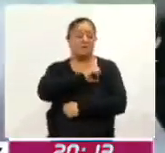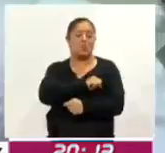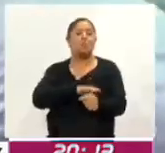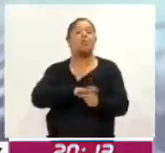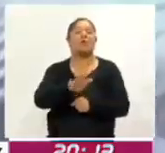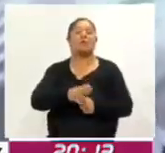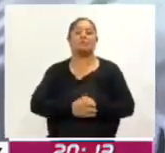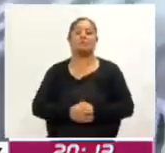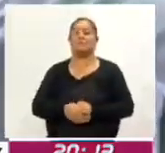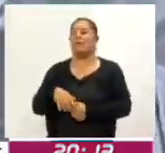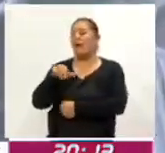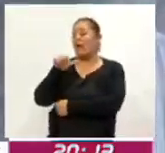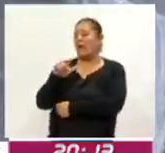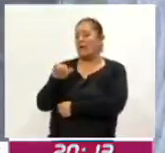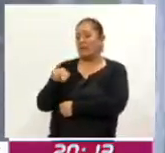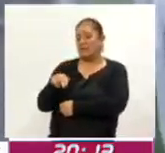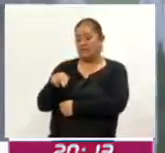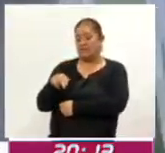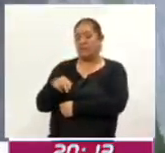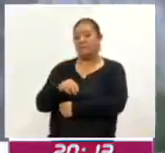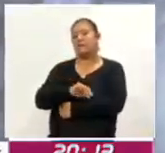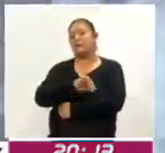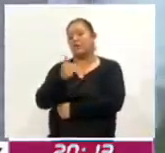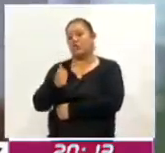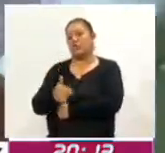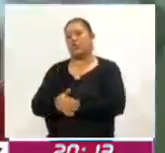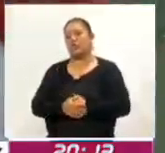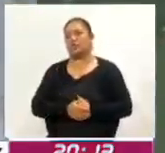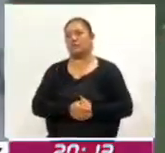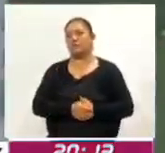de Aline y la de